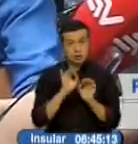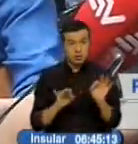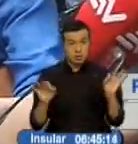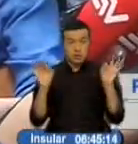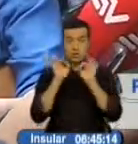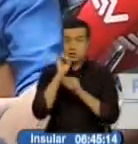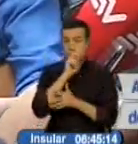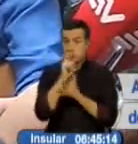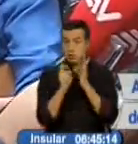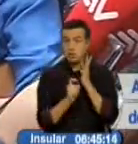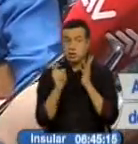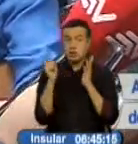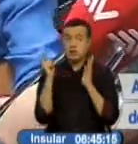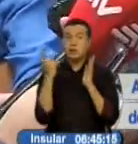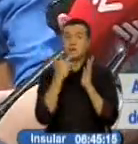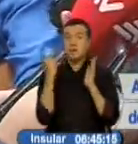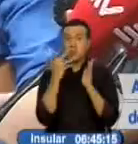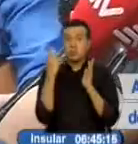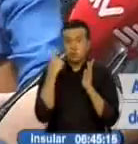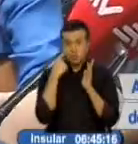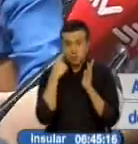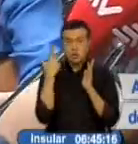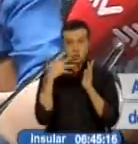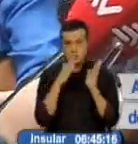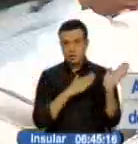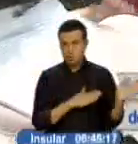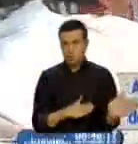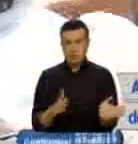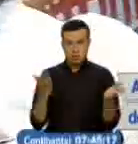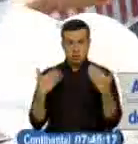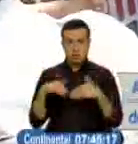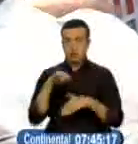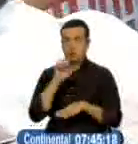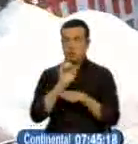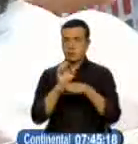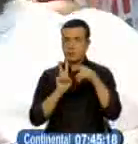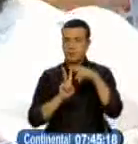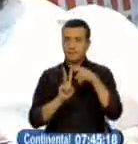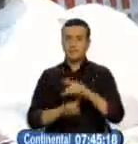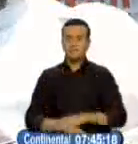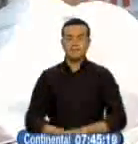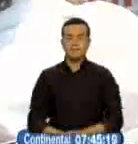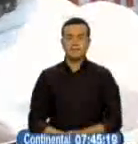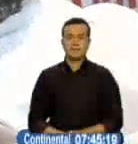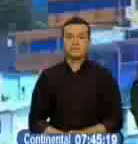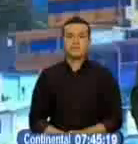es un requisito que tengamos ya sentencia ejecutoriada. Javier Ceballos, Ecuador TV.